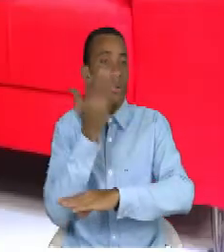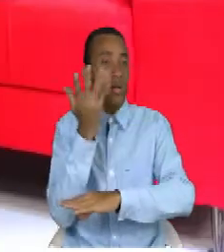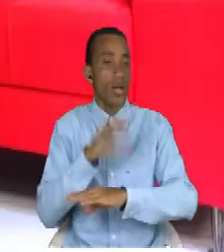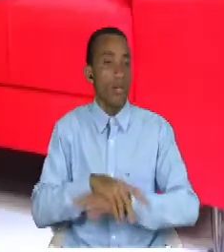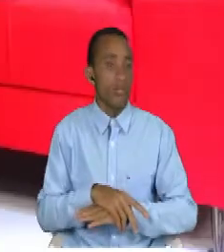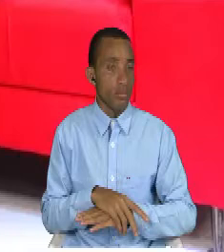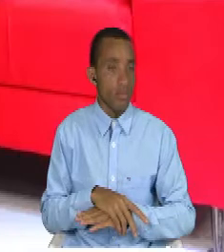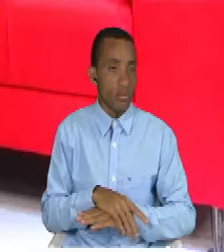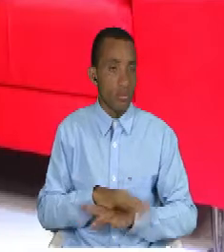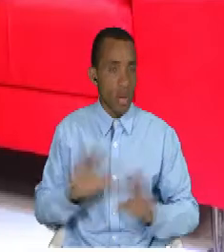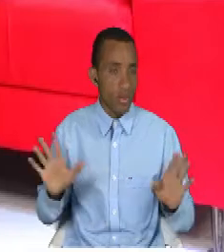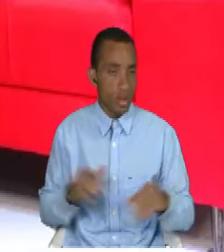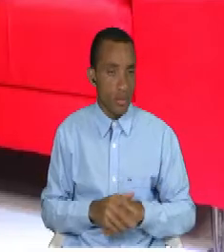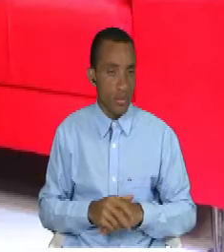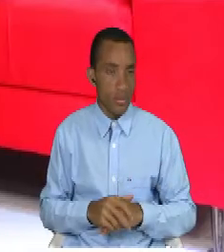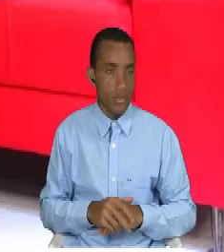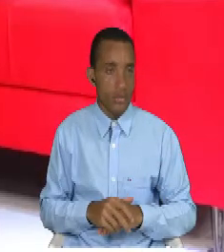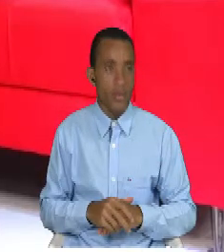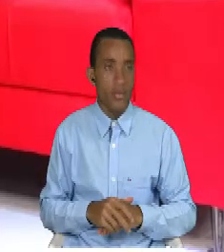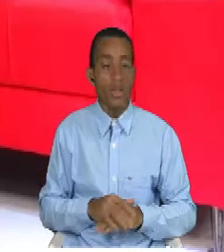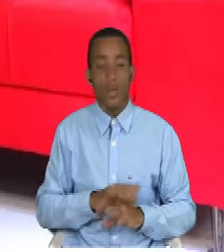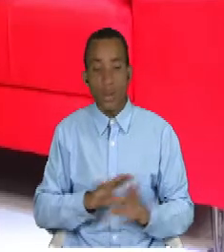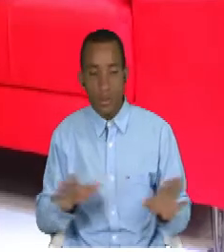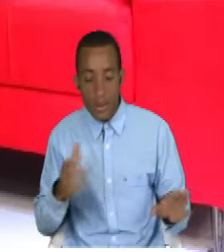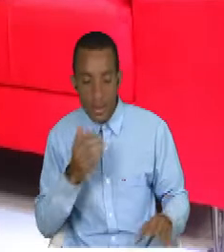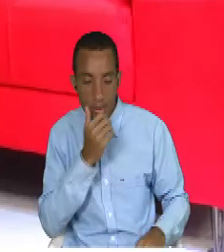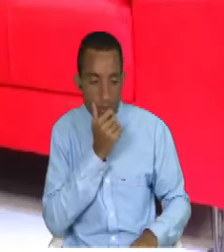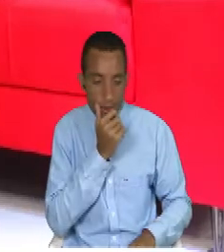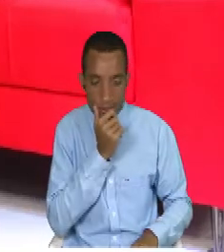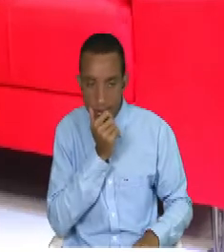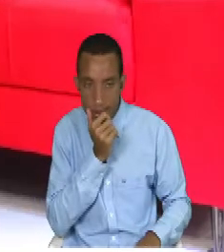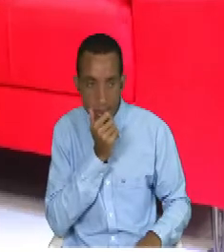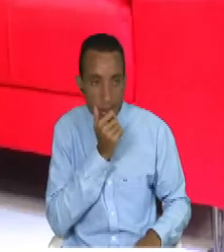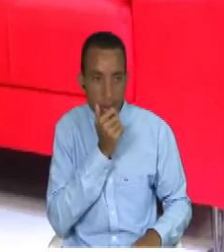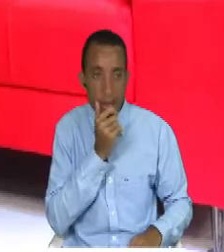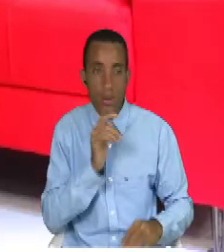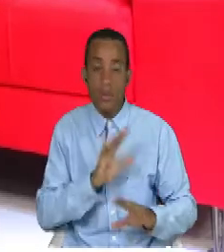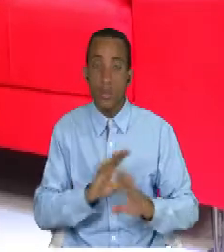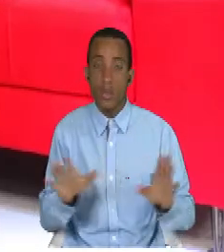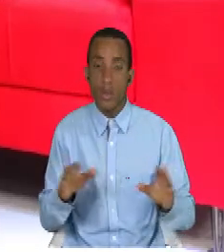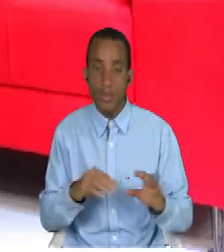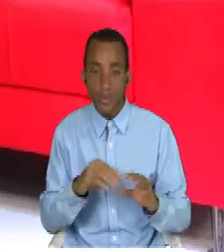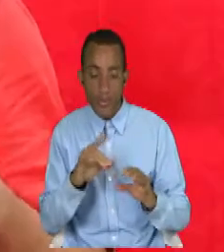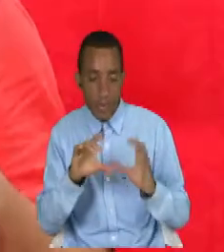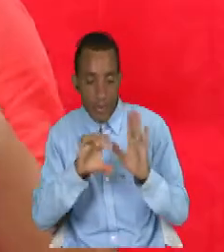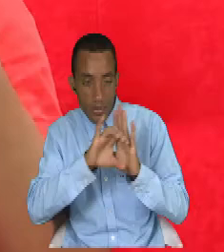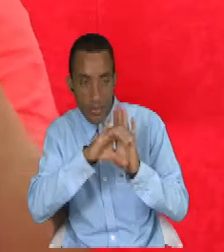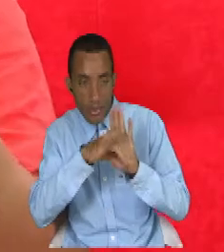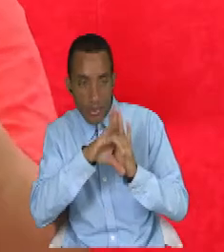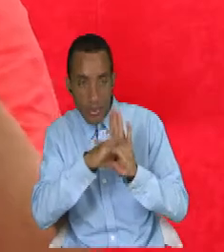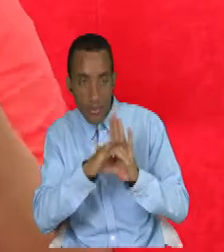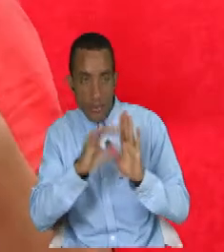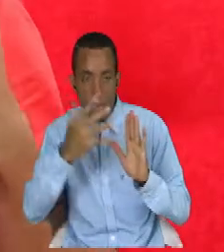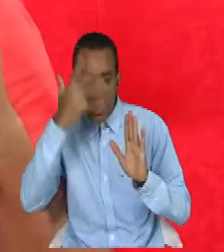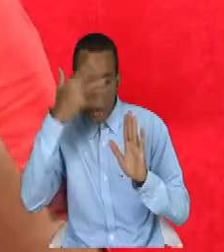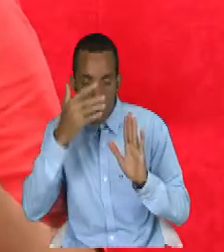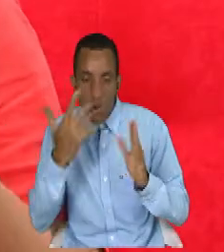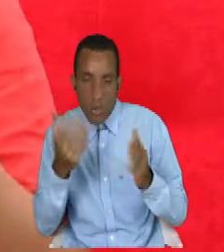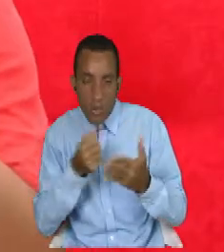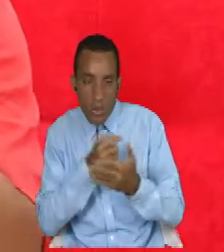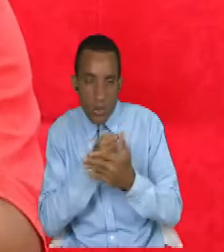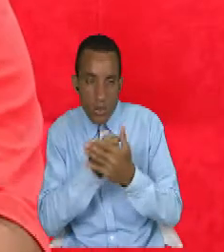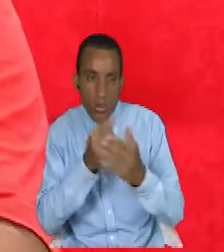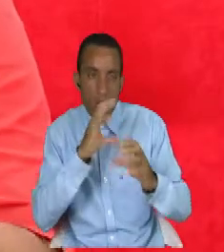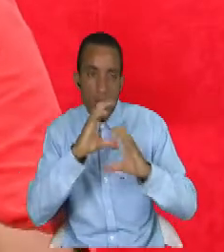una fan page que es lo que normalmente creamos o una cuenta de instagram sino es cómo gestionó yo mi comunicación